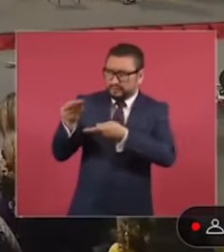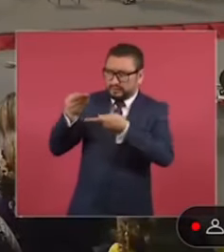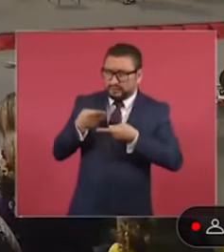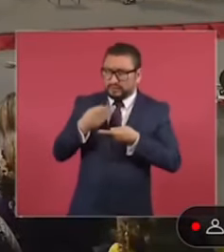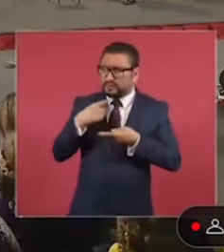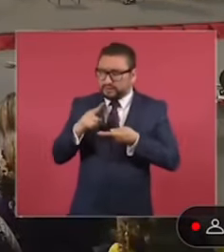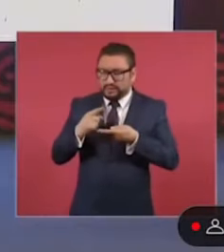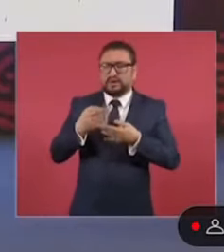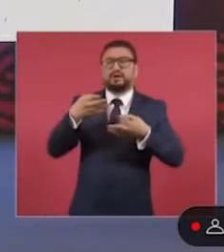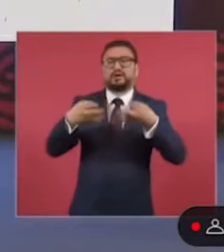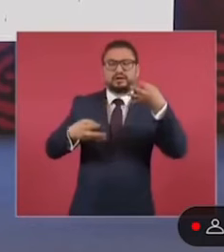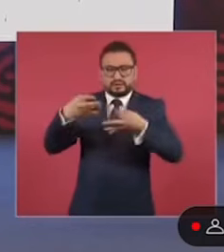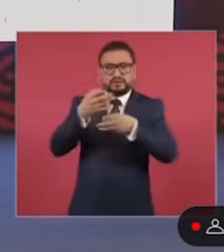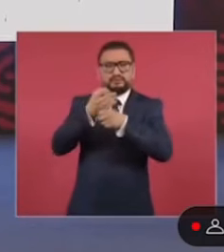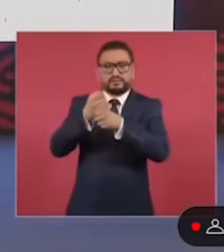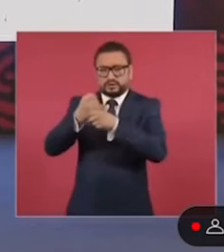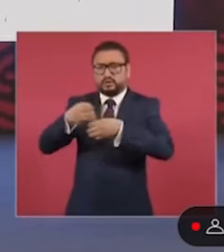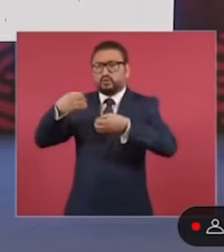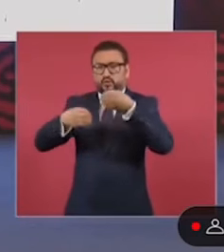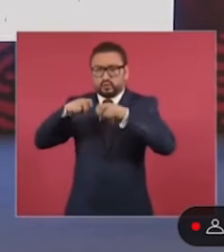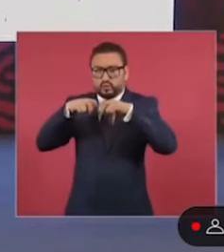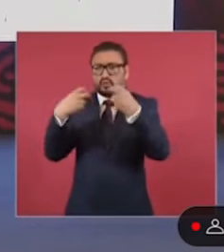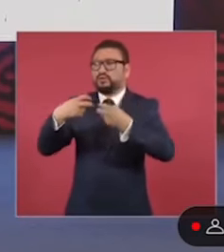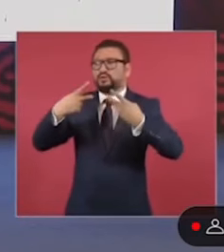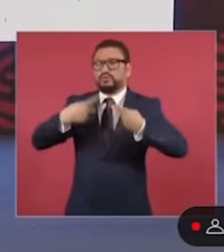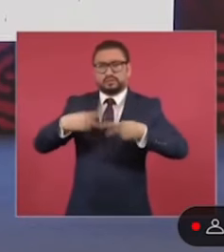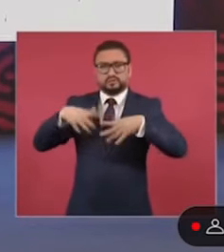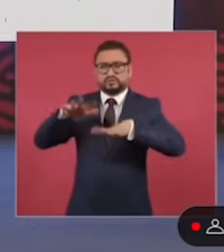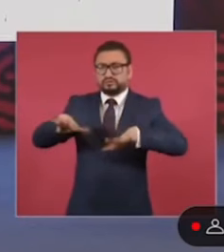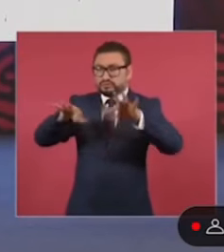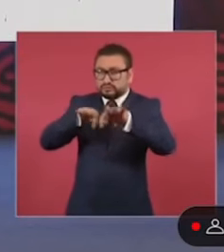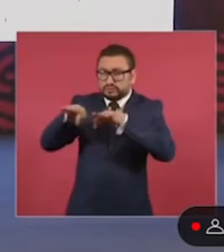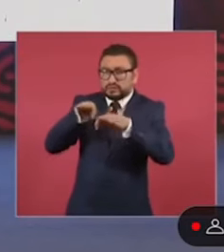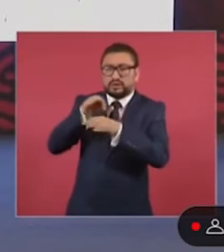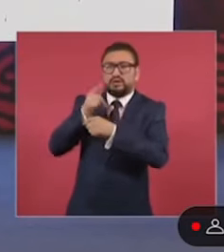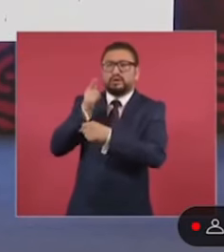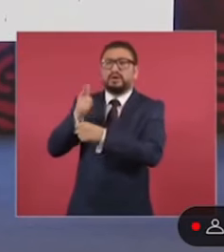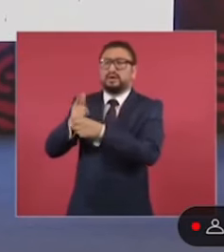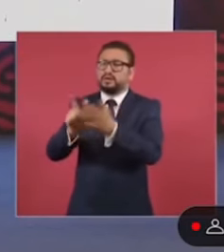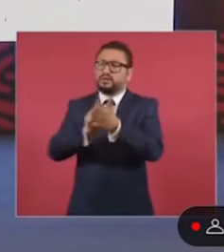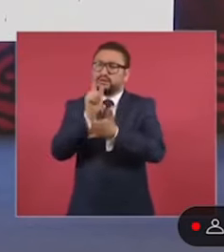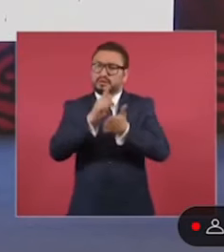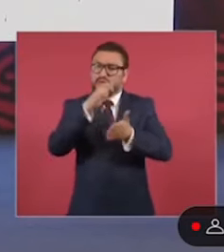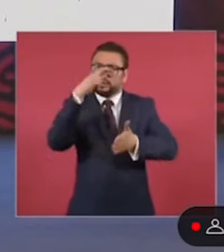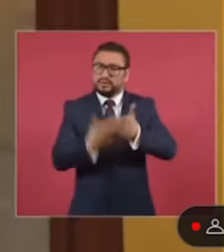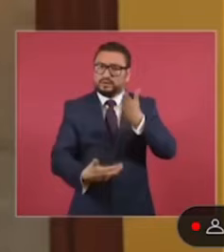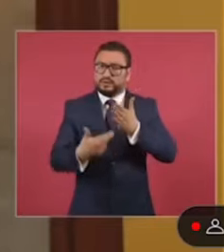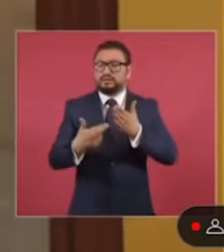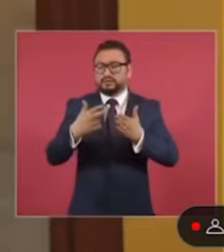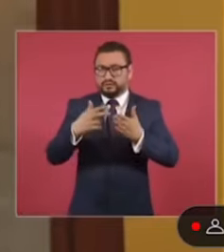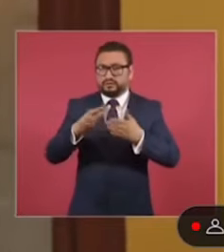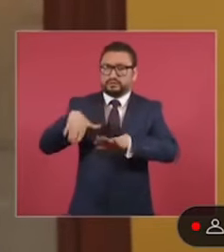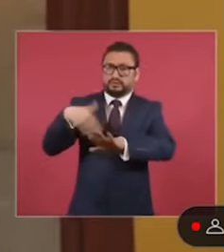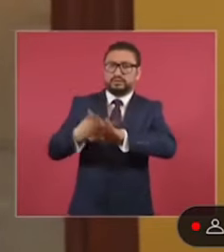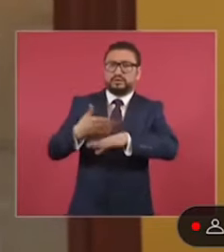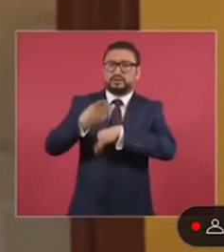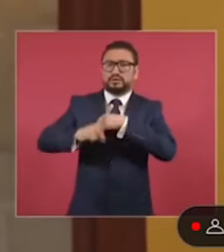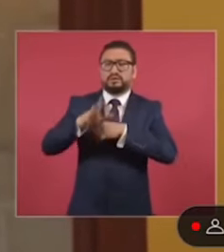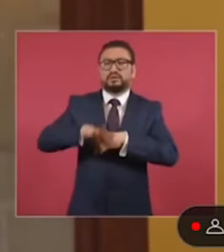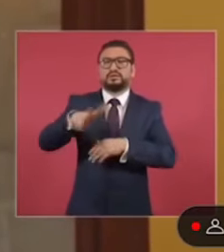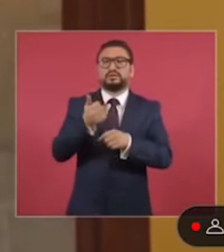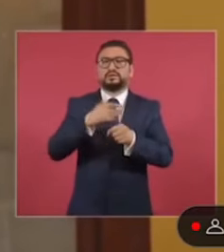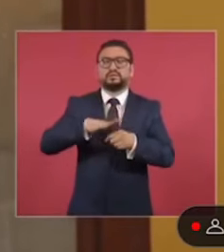haga esta elección extraordinaria en 2025 donde todos los mexicanos voten por los ministros de la suprema